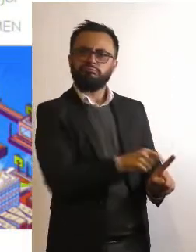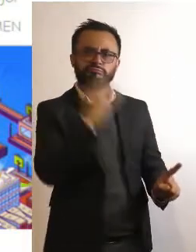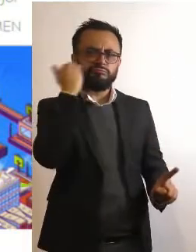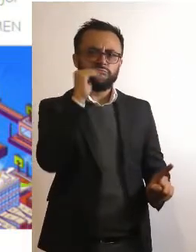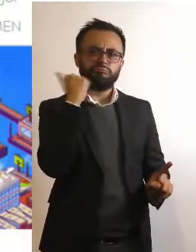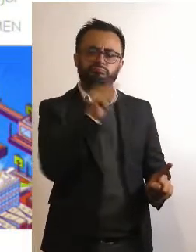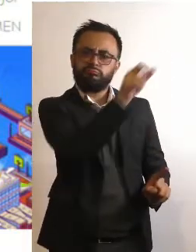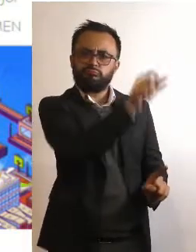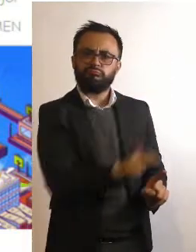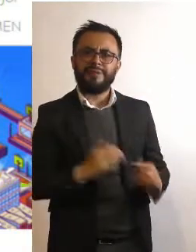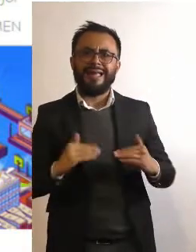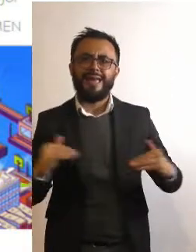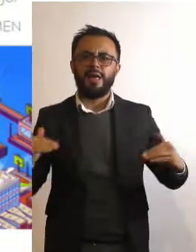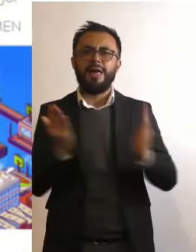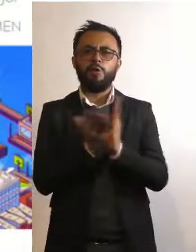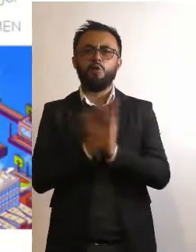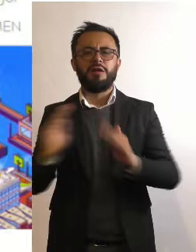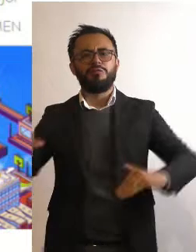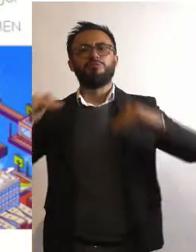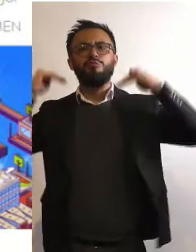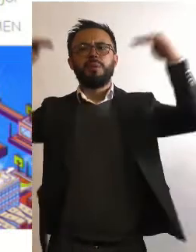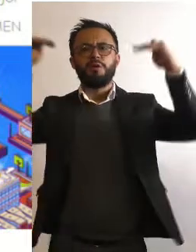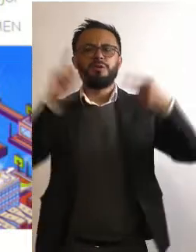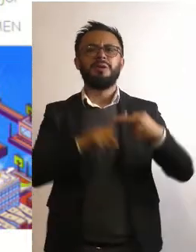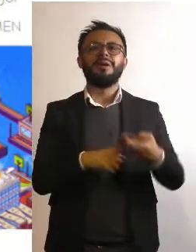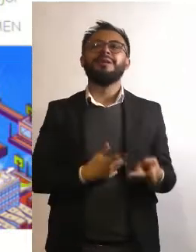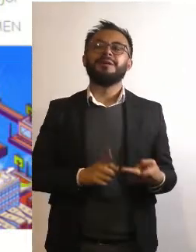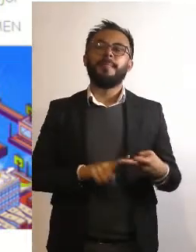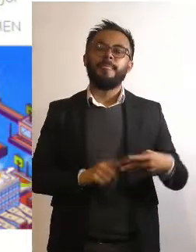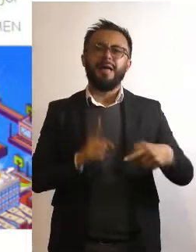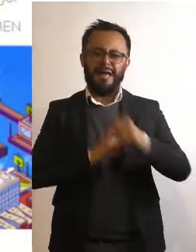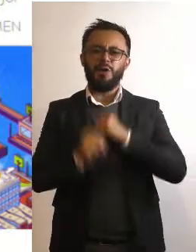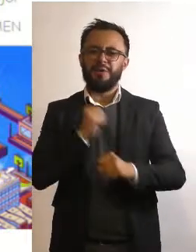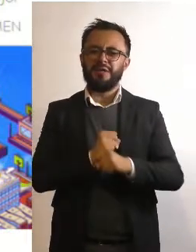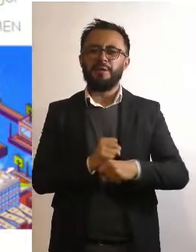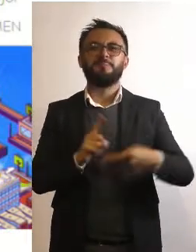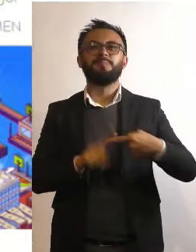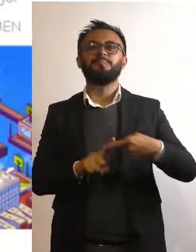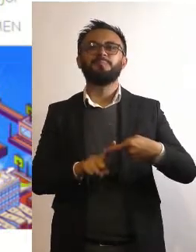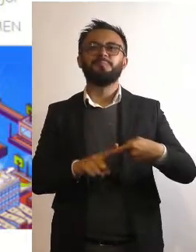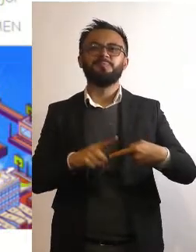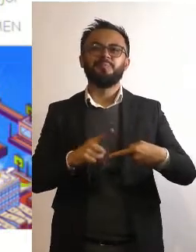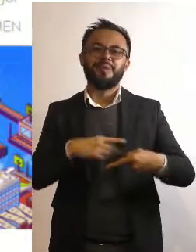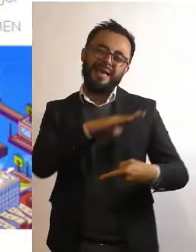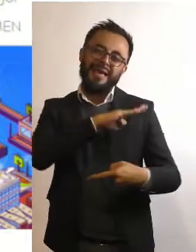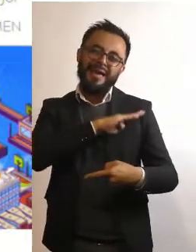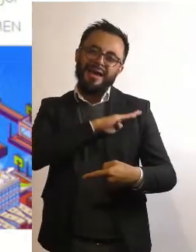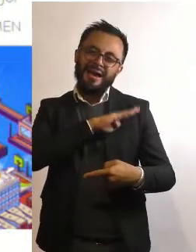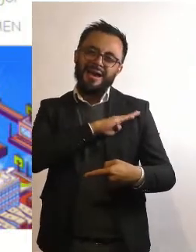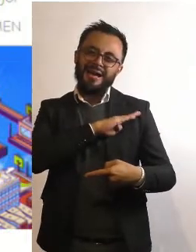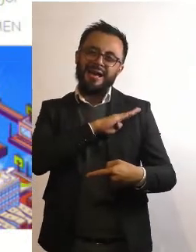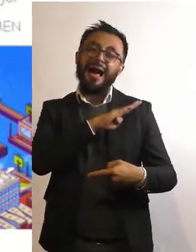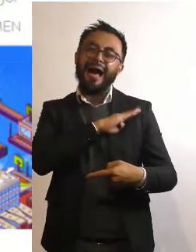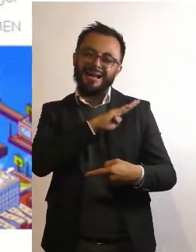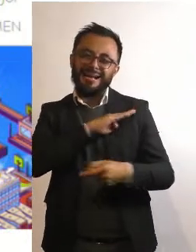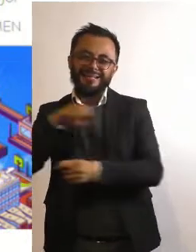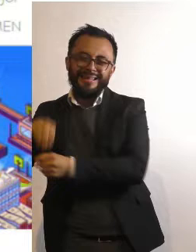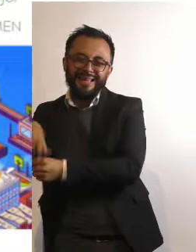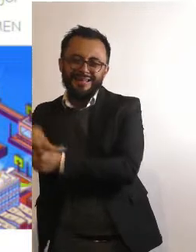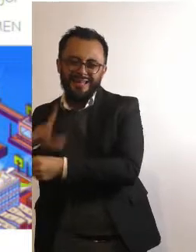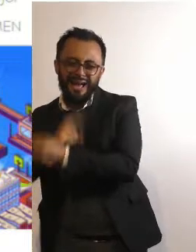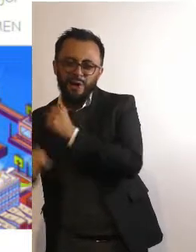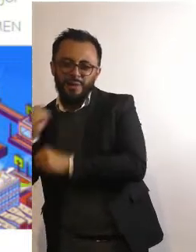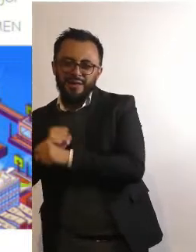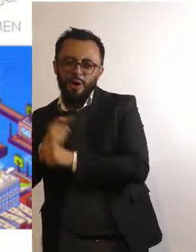con la Alcaldía de Bogotá y la Secretaría de Salud, en razón a la colaboración que prestamos en la época del diagnóstico de